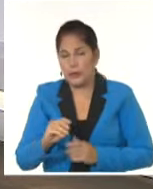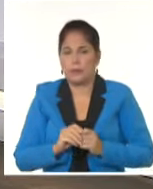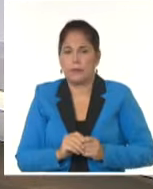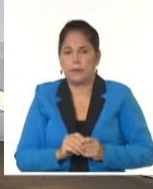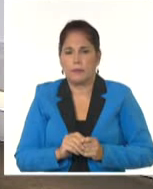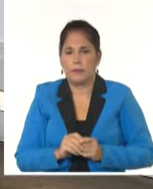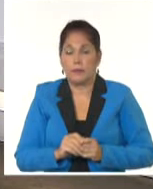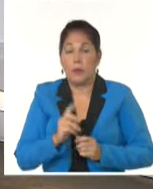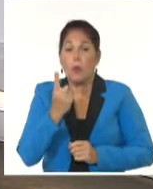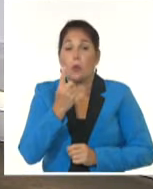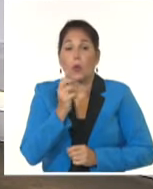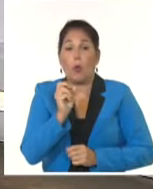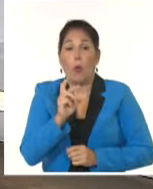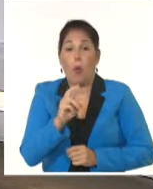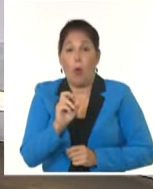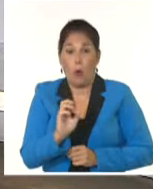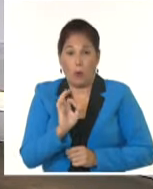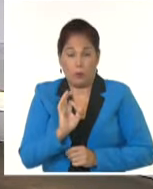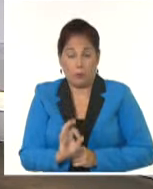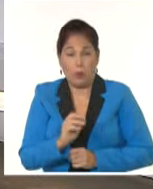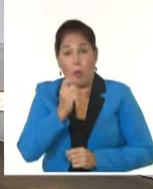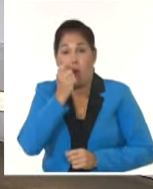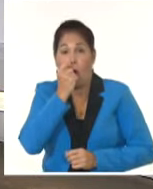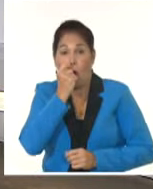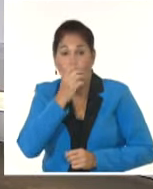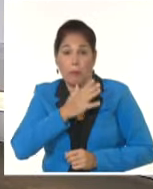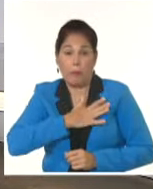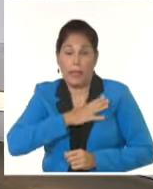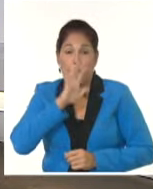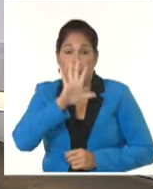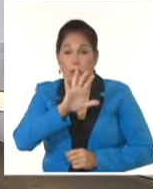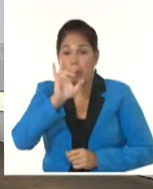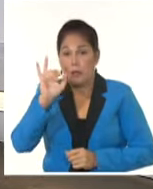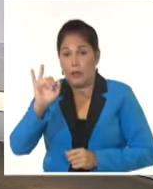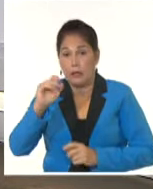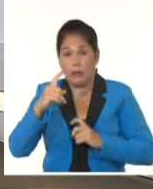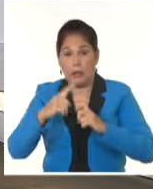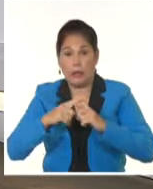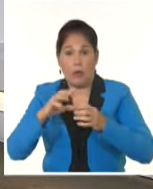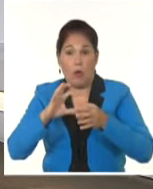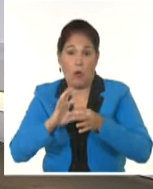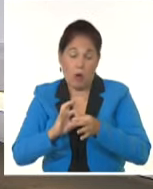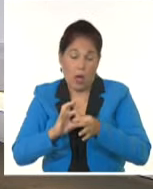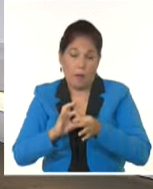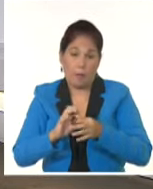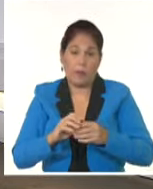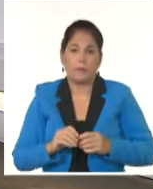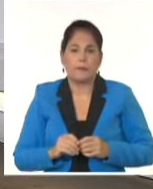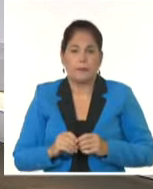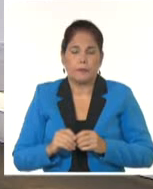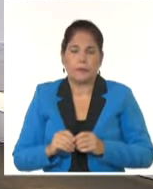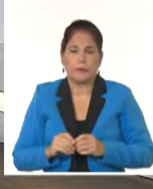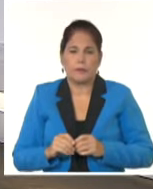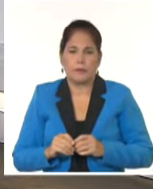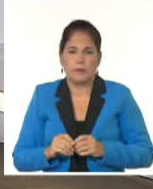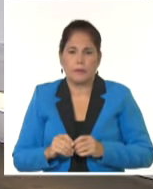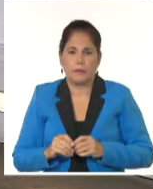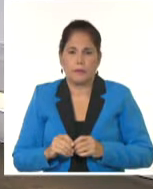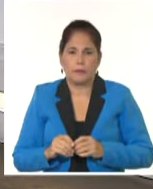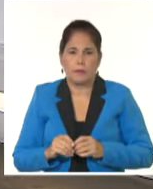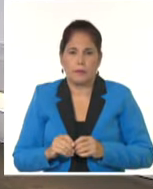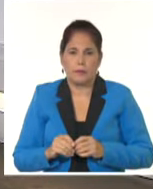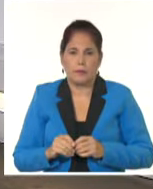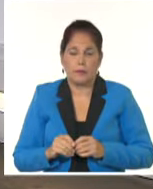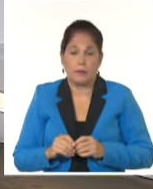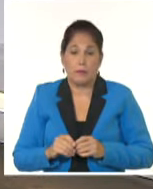único oro este domingo, Johander Fuentes, de los 57 kilogramos, enfrentará al uzbeco Samandar Olimov. En el